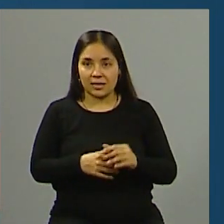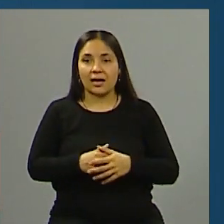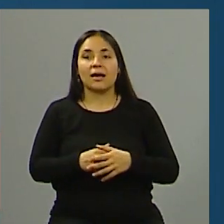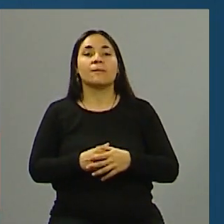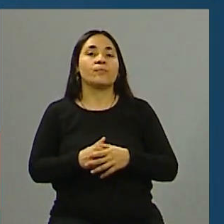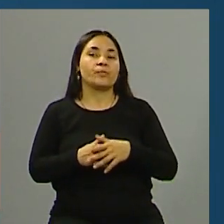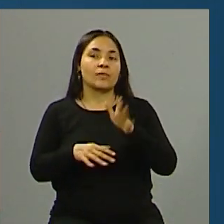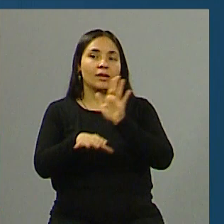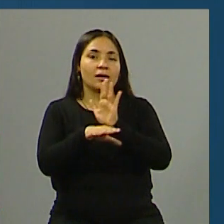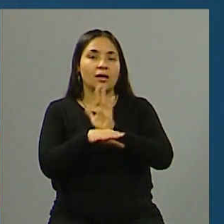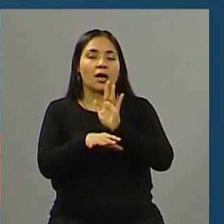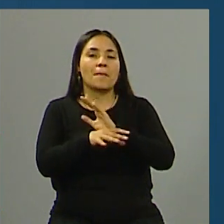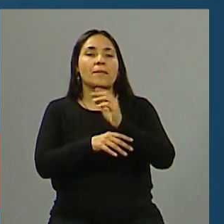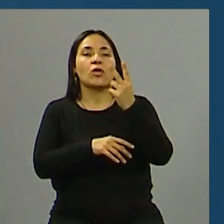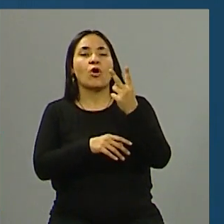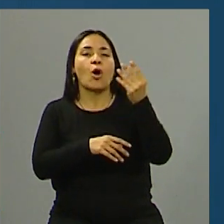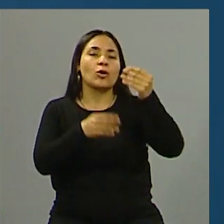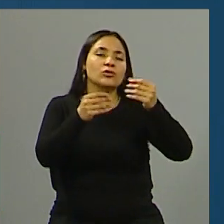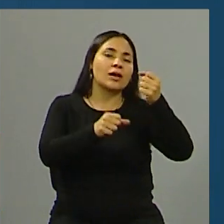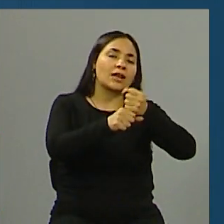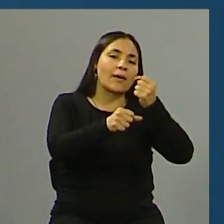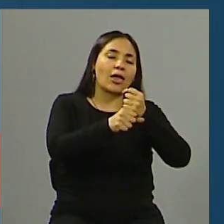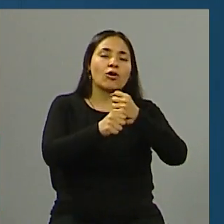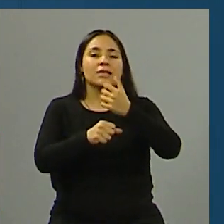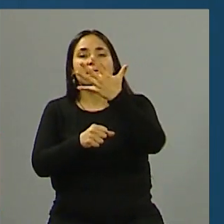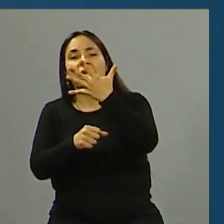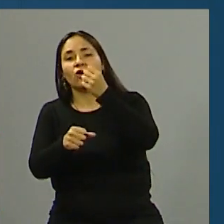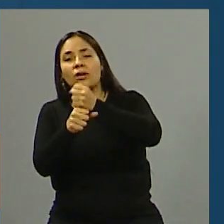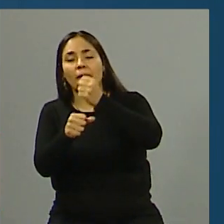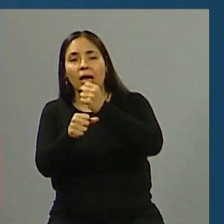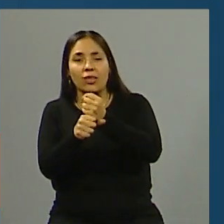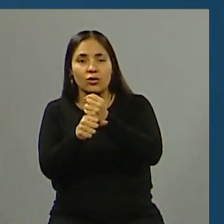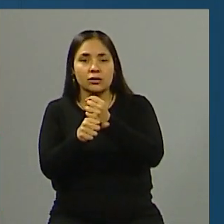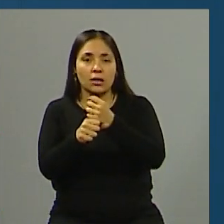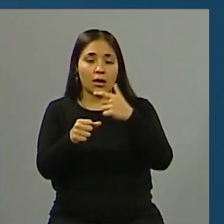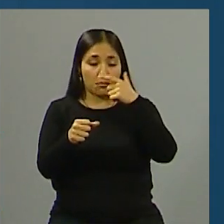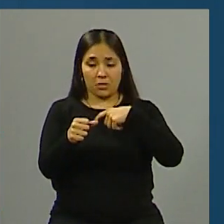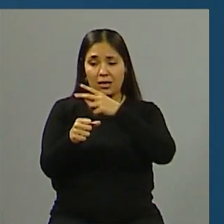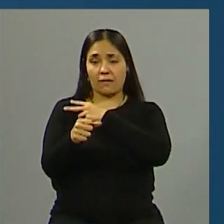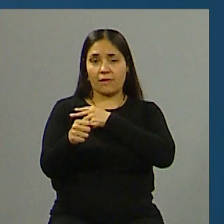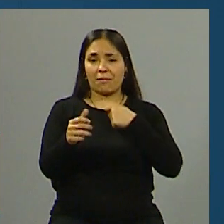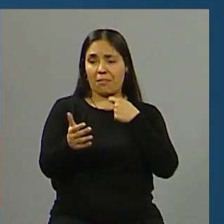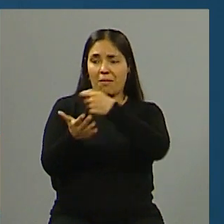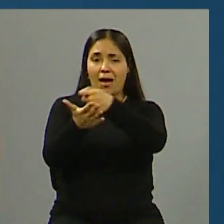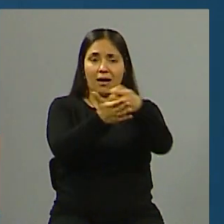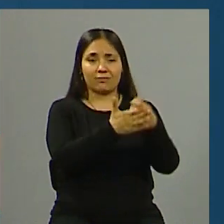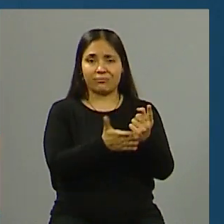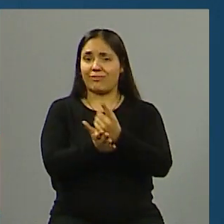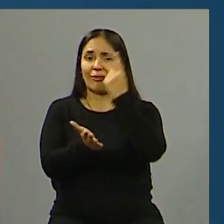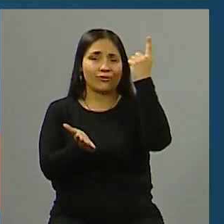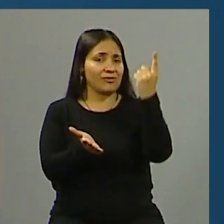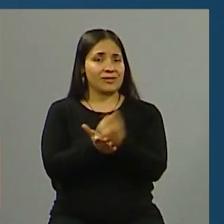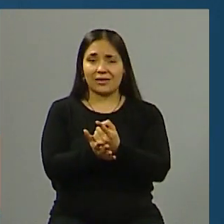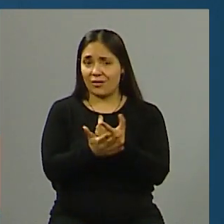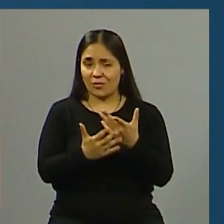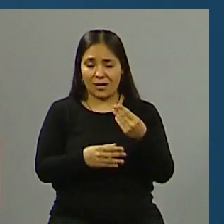y 10 empleados, que muchos se van a encontrar con la imposibilidad de pagar este bono. Claro, la verdad que esa es la realidad. Es